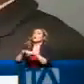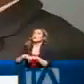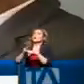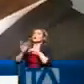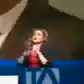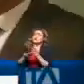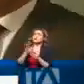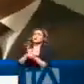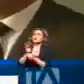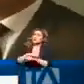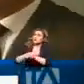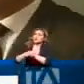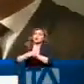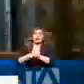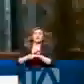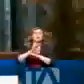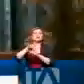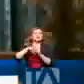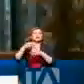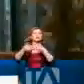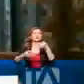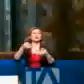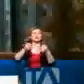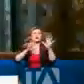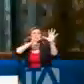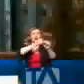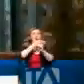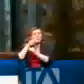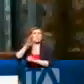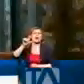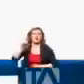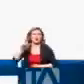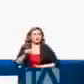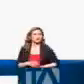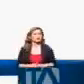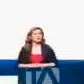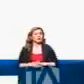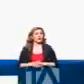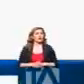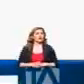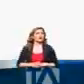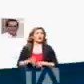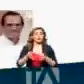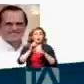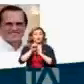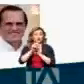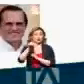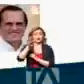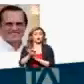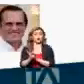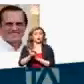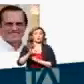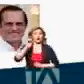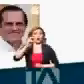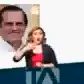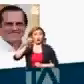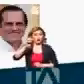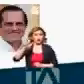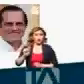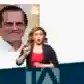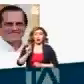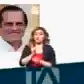juicio por el secuestro de Fernando Balda. En febrero del 2018, el organismo internacional también negó la alerta roja a Carlos Ochoa. Y